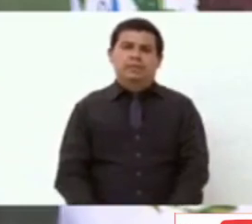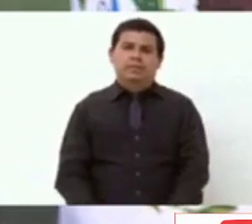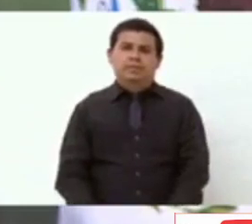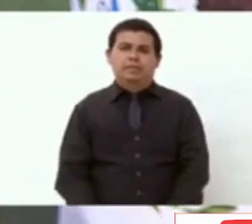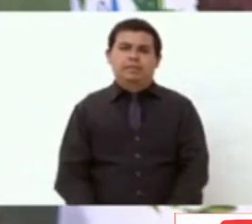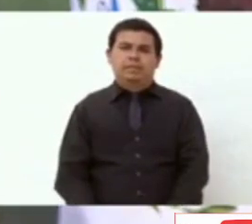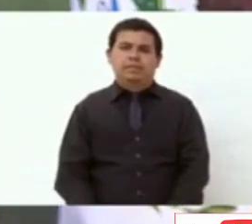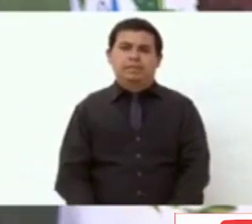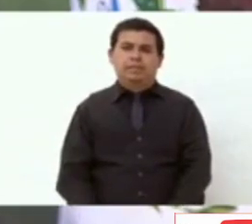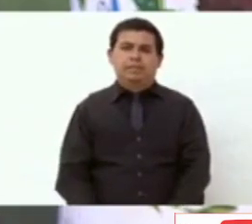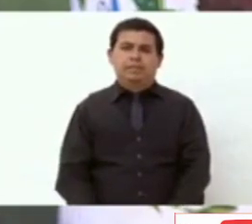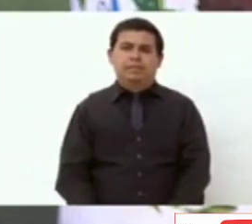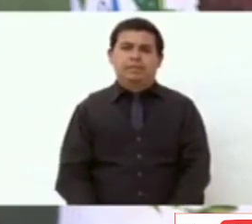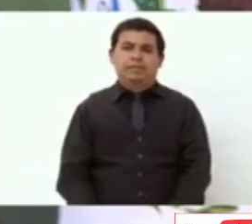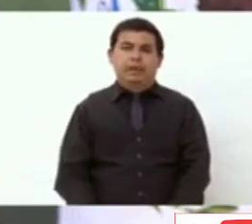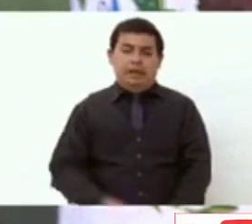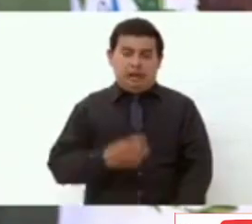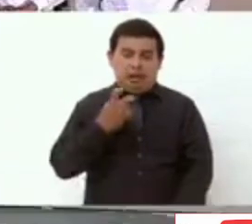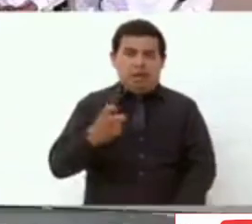contar con